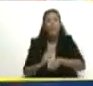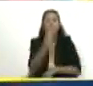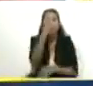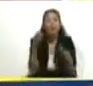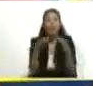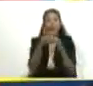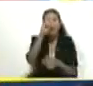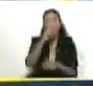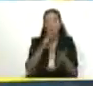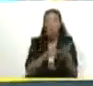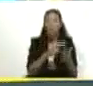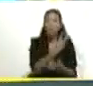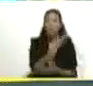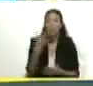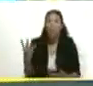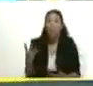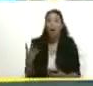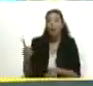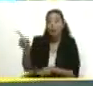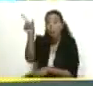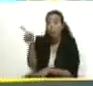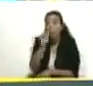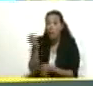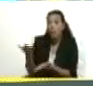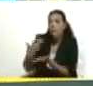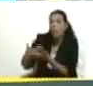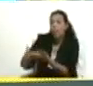reunión del año 2024. Él me hizo una propuesta.